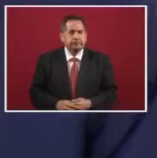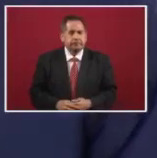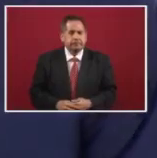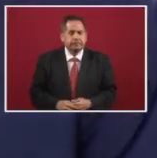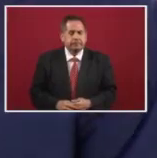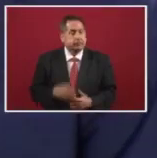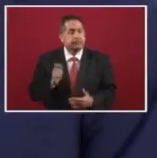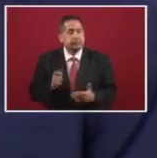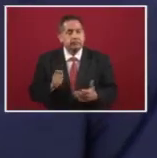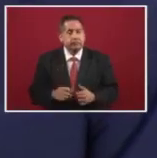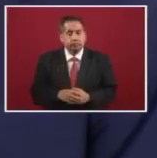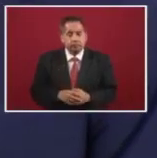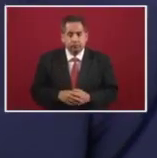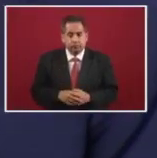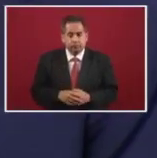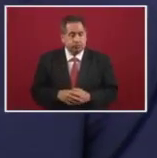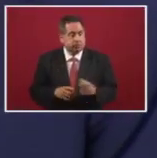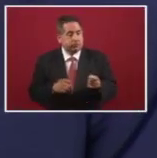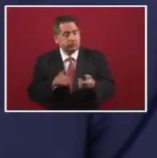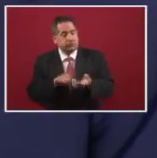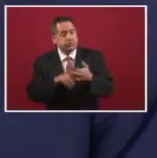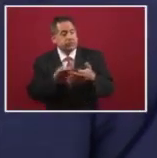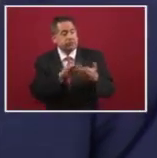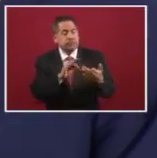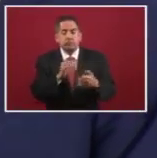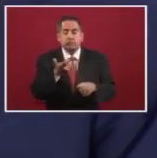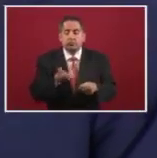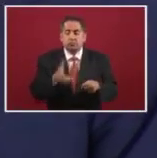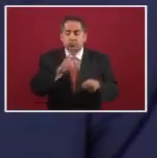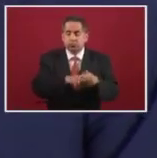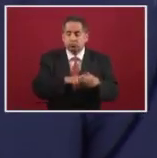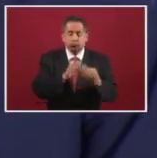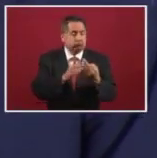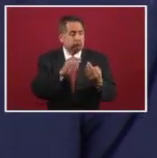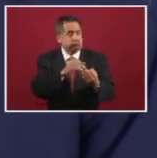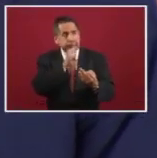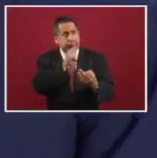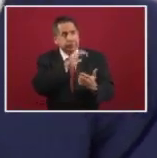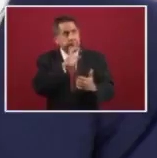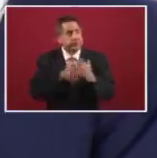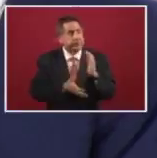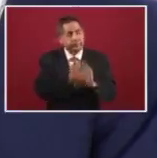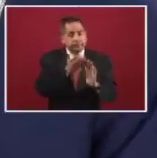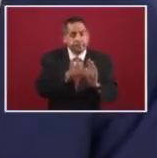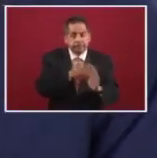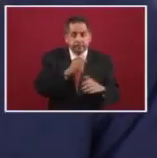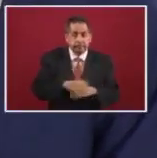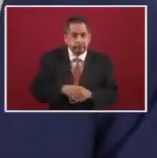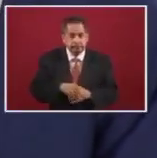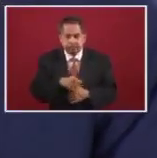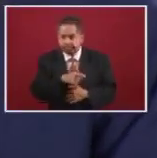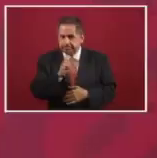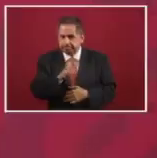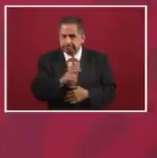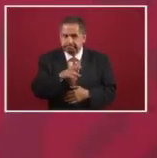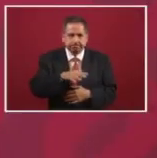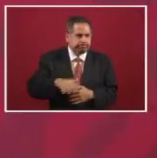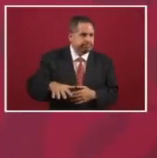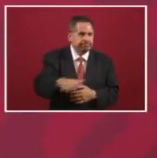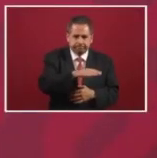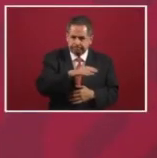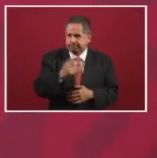Entonces, hay un hospital que está por terminarse y la necesidad de la